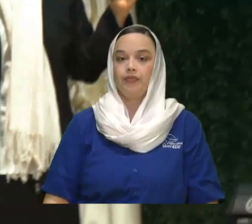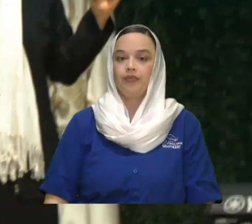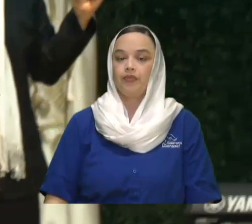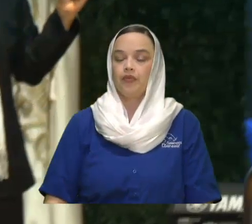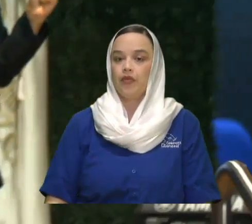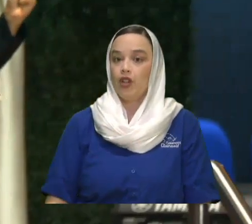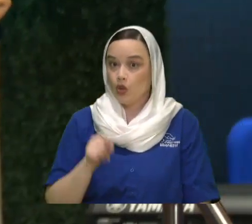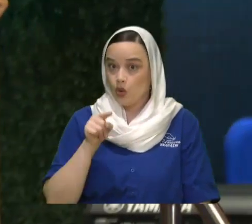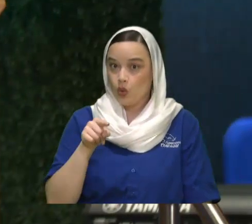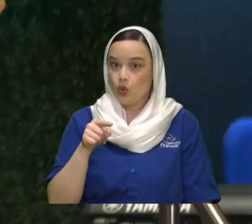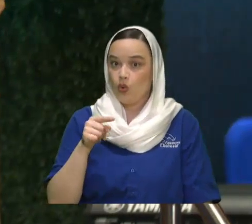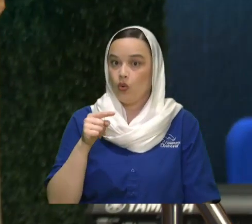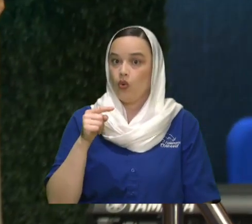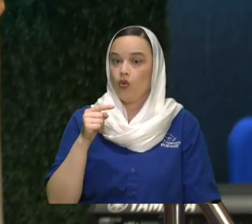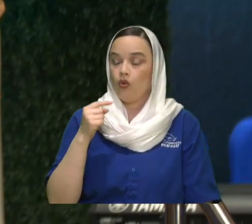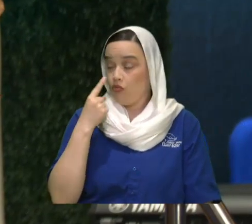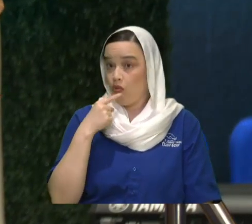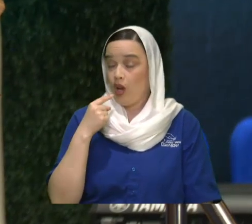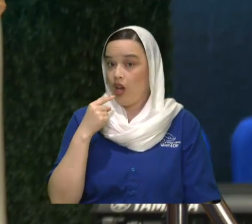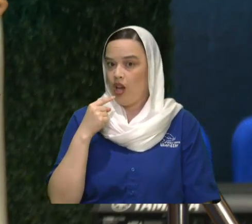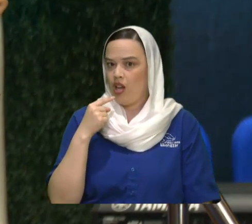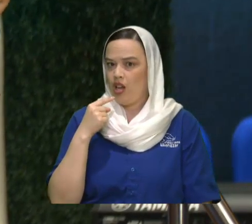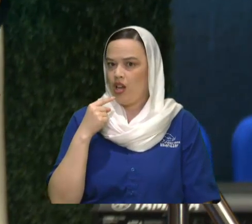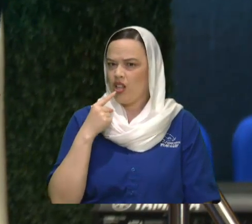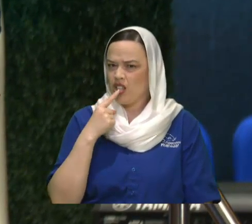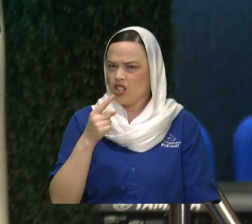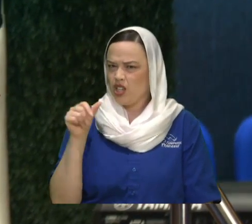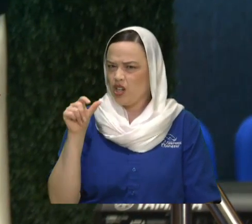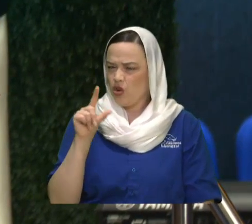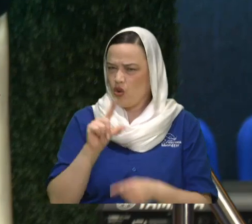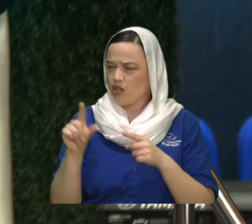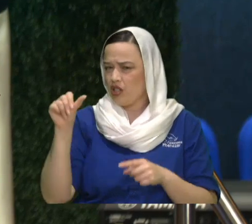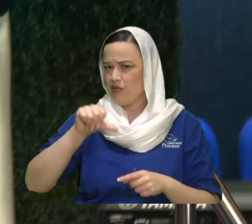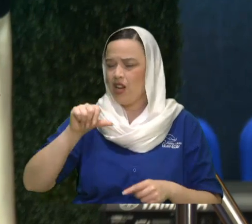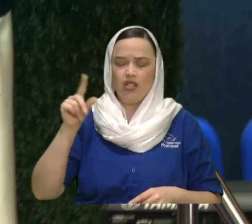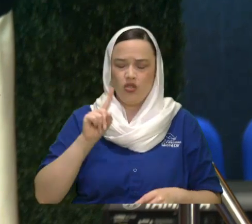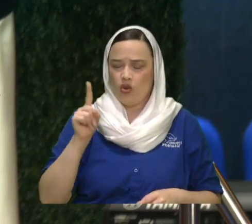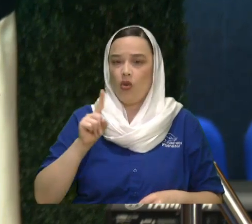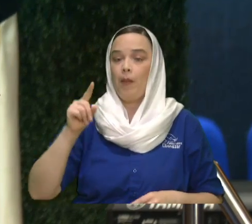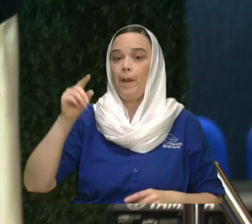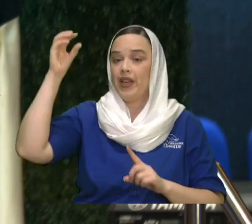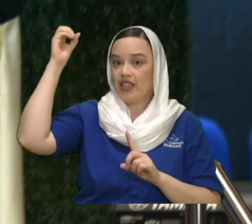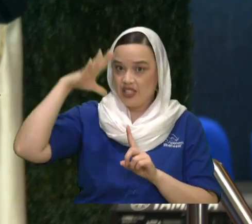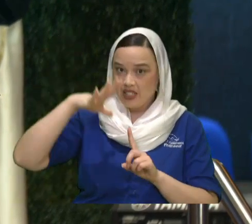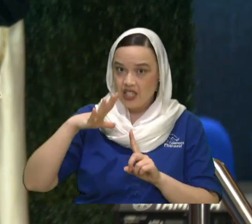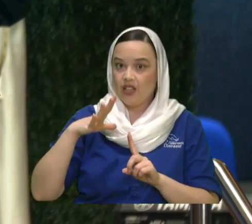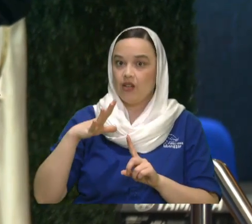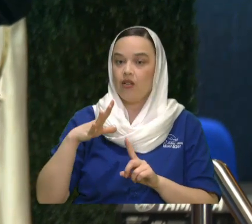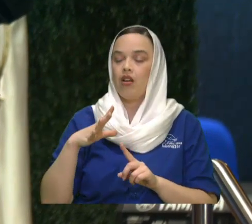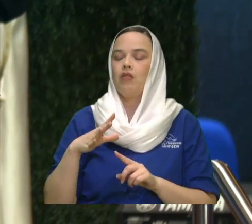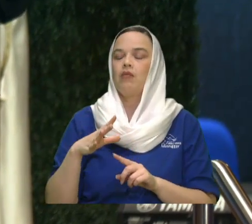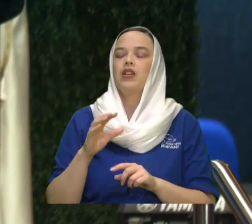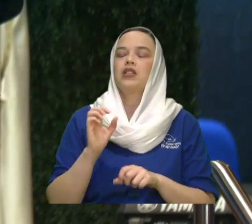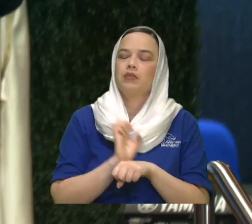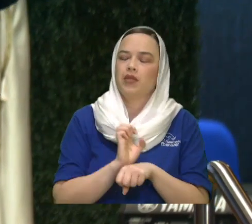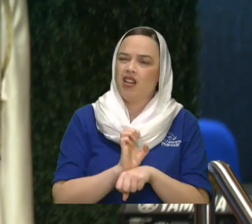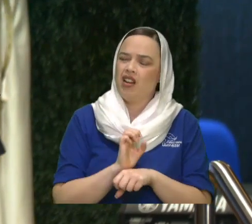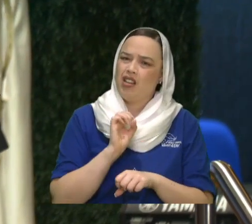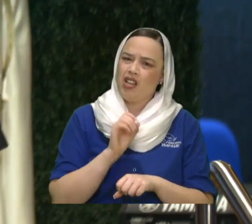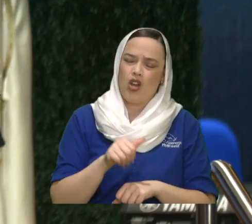tú ves acá ya no va a insultar tu boca para bendecir ya no vas a esperar que otros cambien